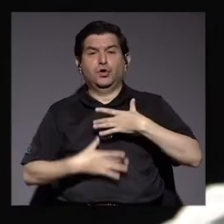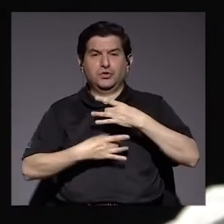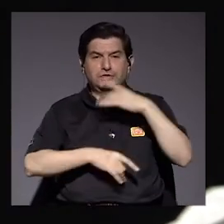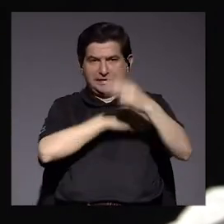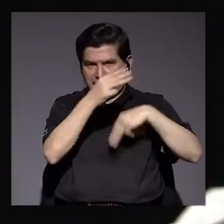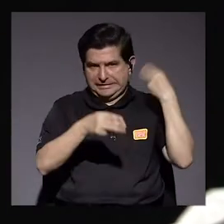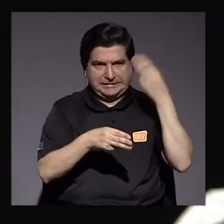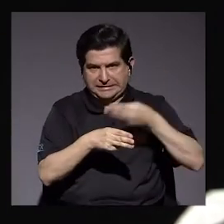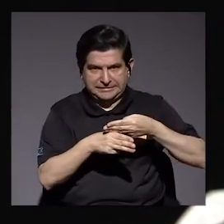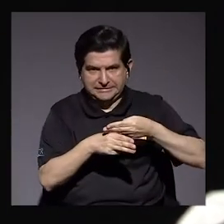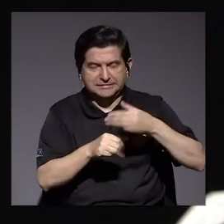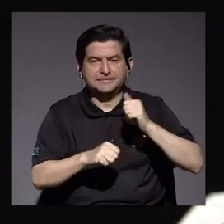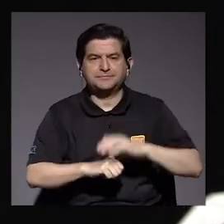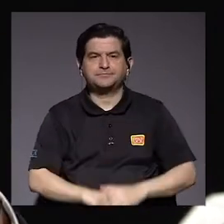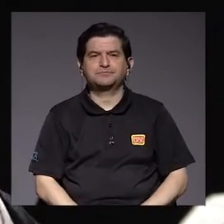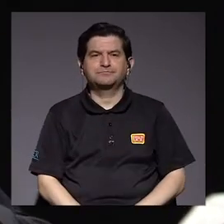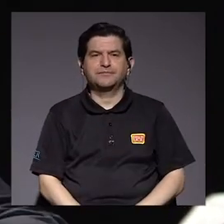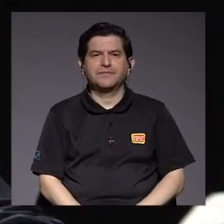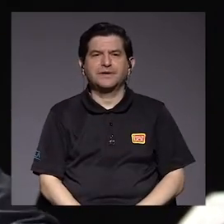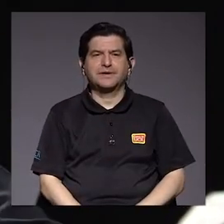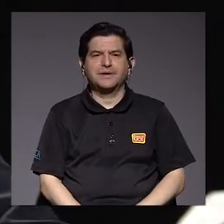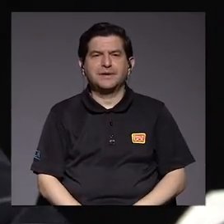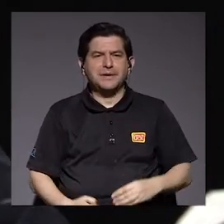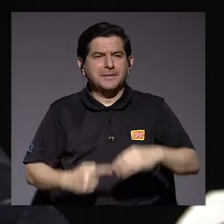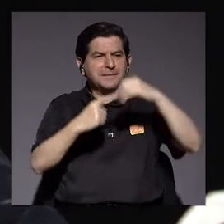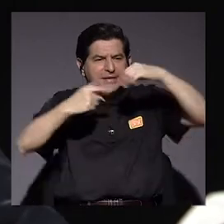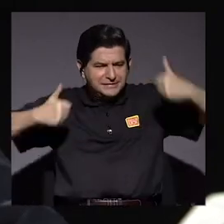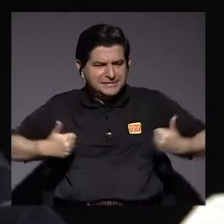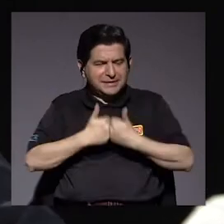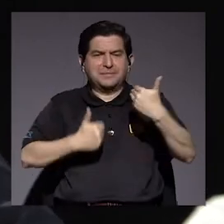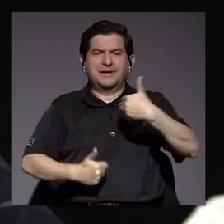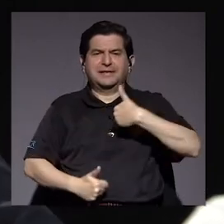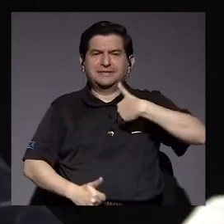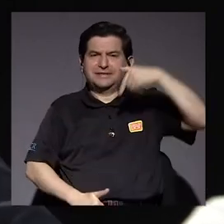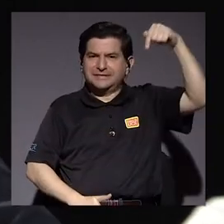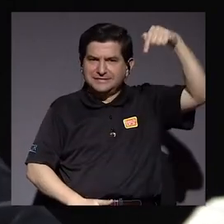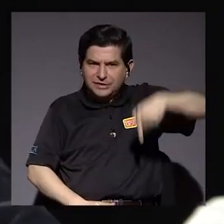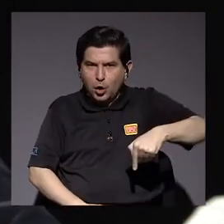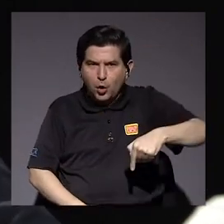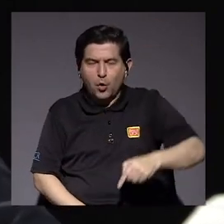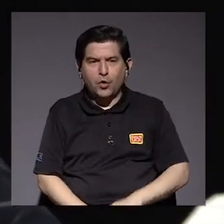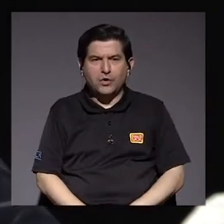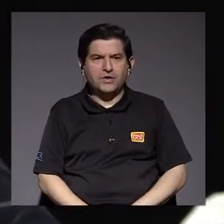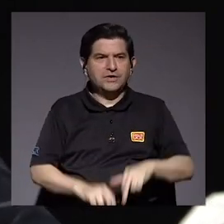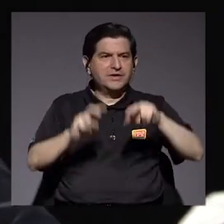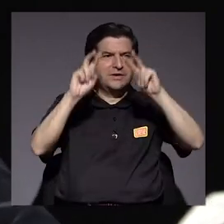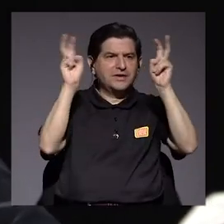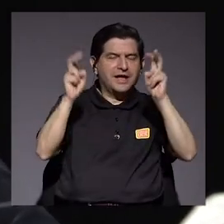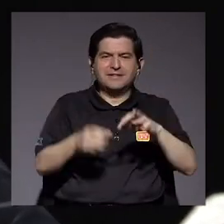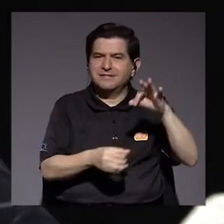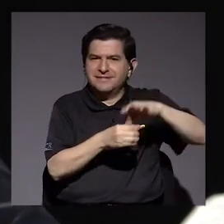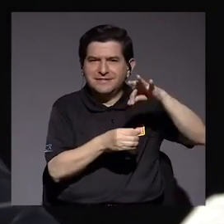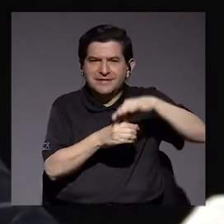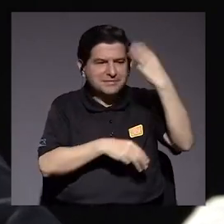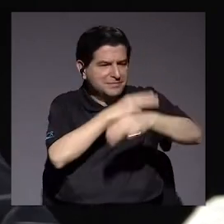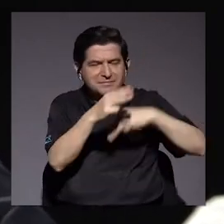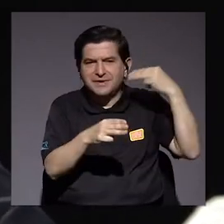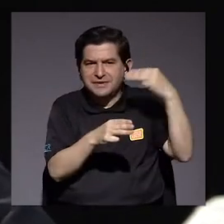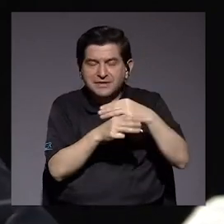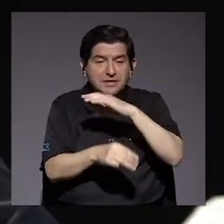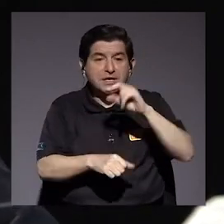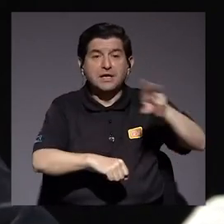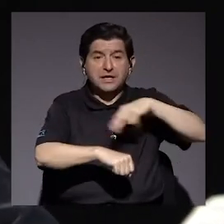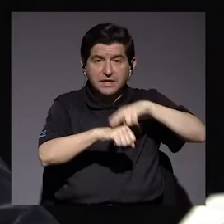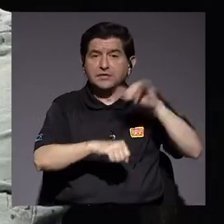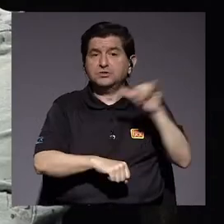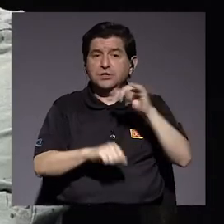mundial. ¿Cuál es el mayor desafío que enfrenta hoy la materia agraria mundial y también nacional,